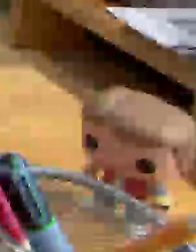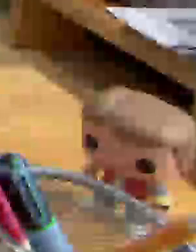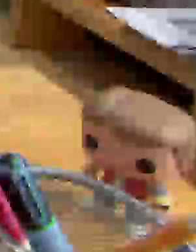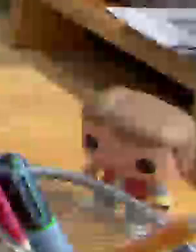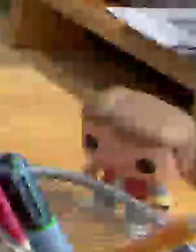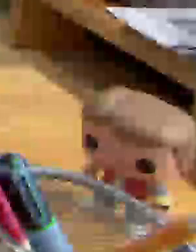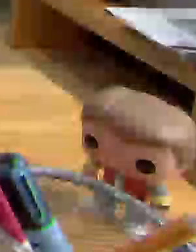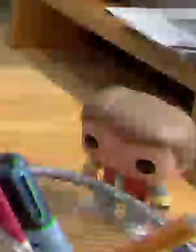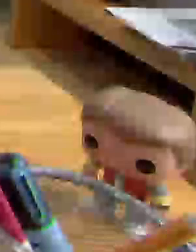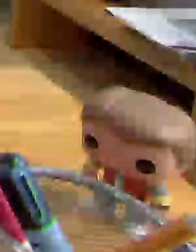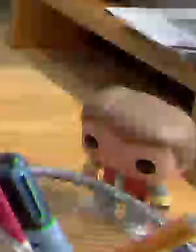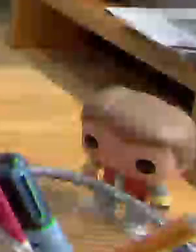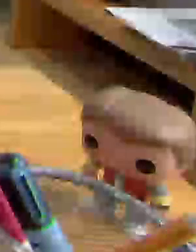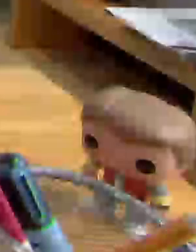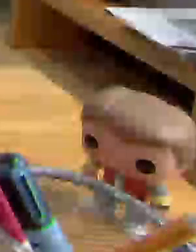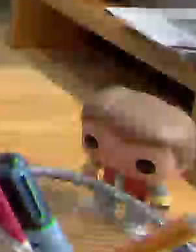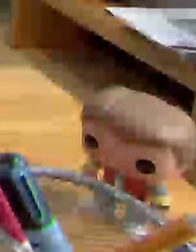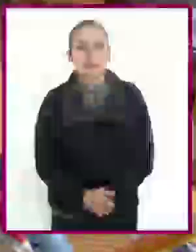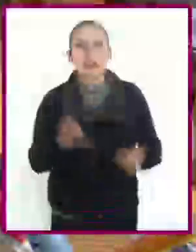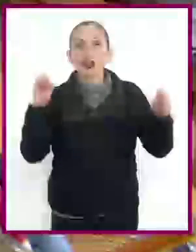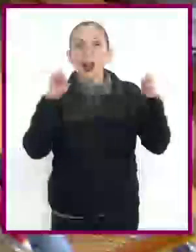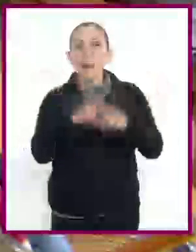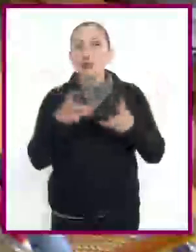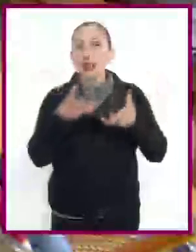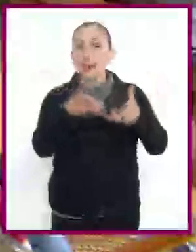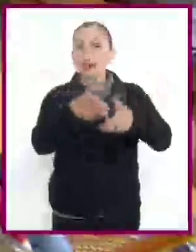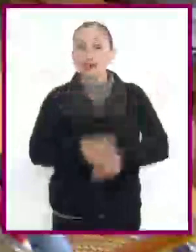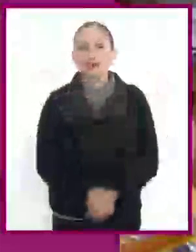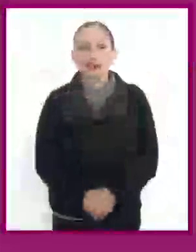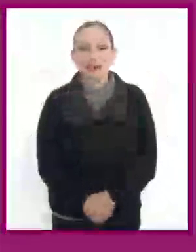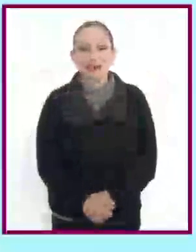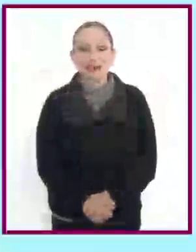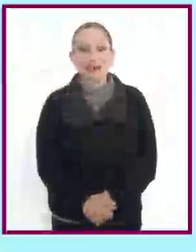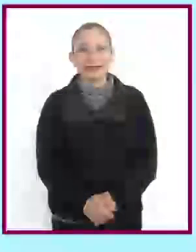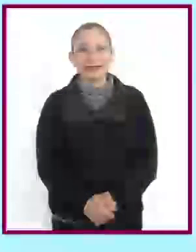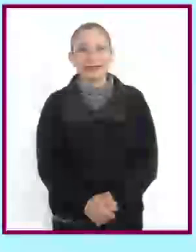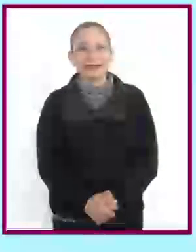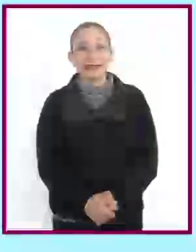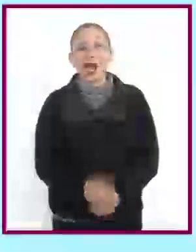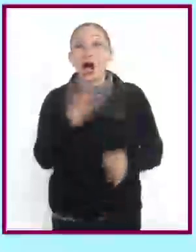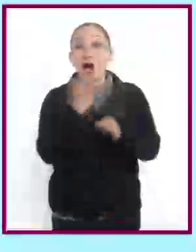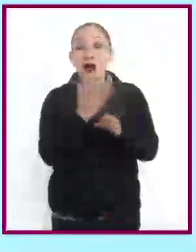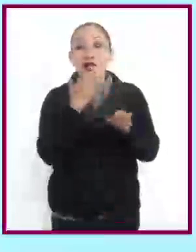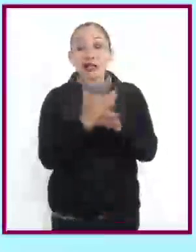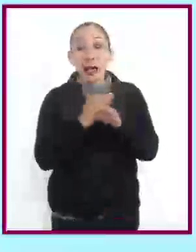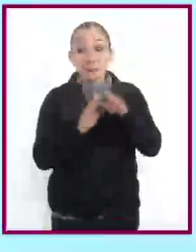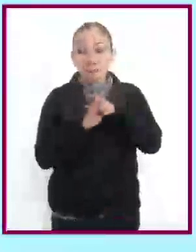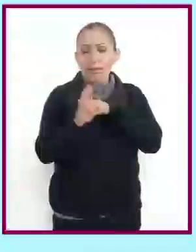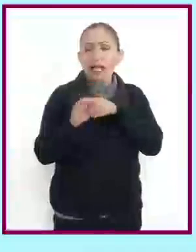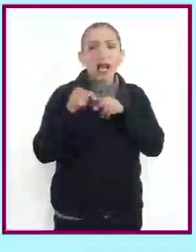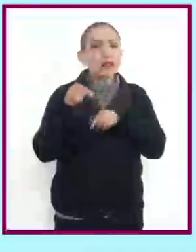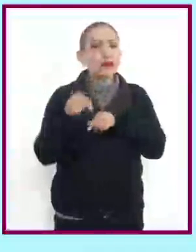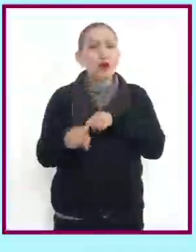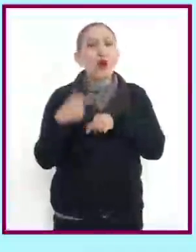tiempo contribuyen al desarrollo de otras. Gracias, Tlali. Saludos a ti y a la audiencia.